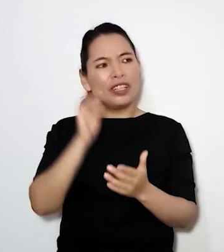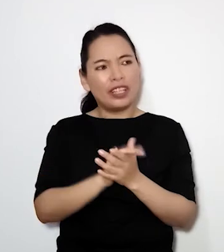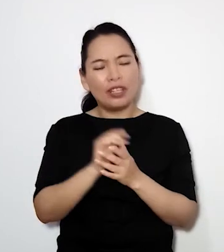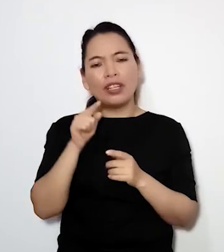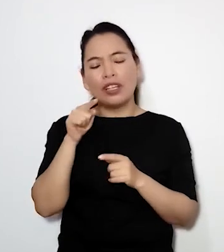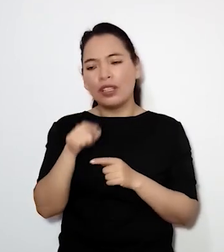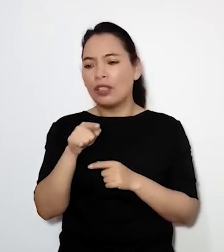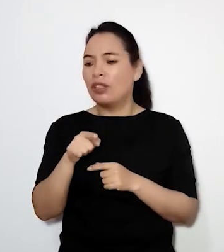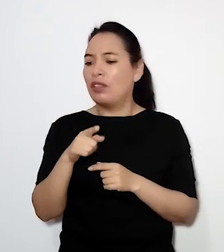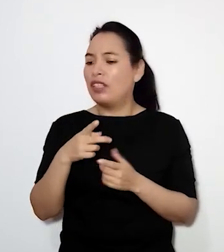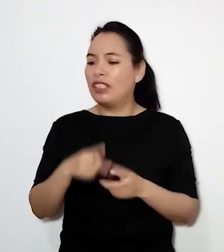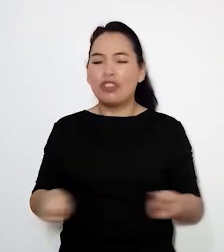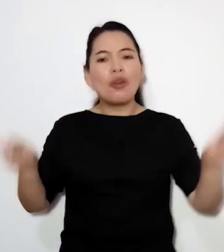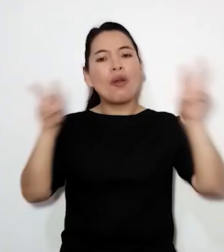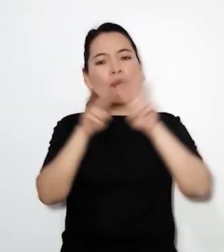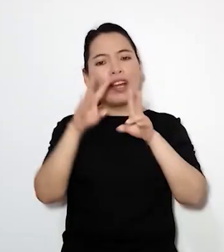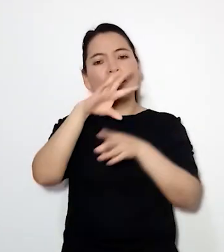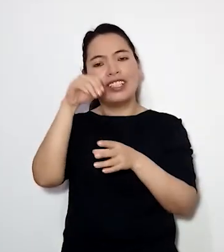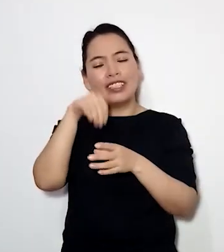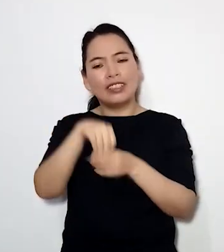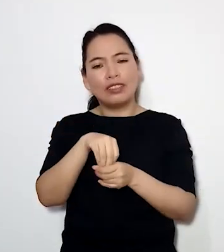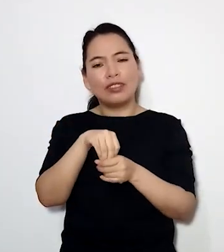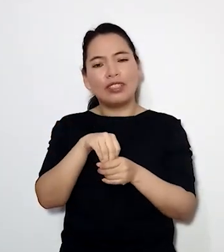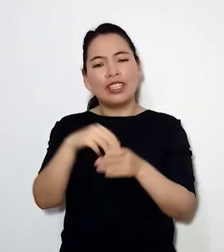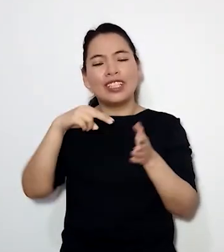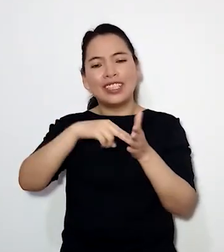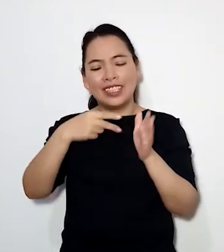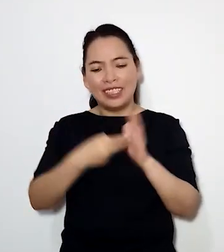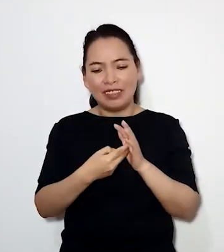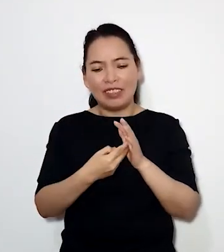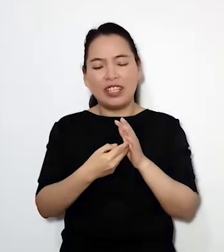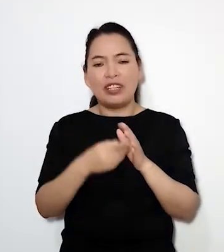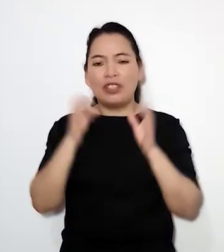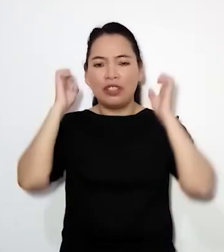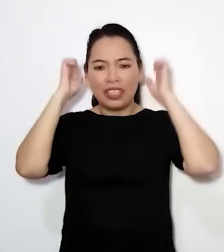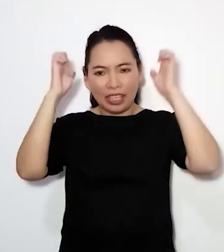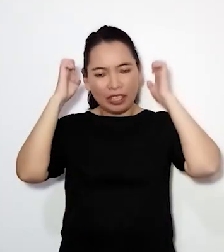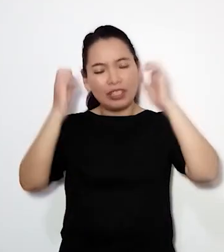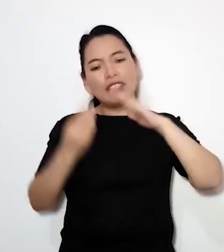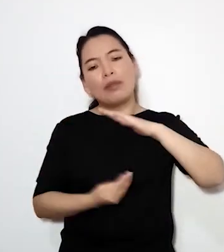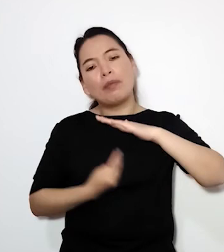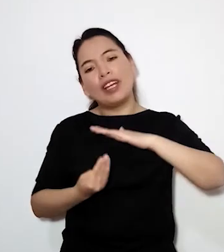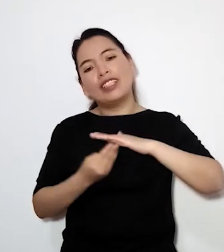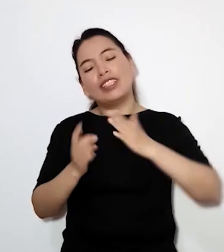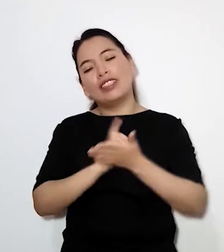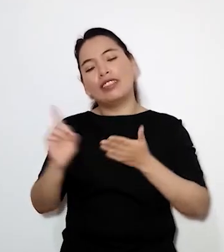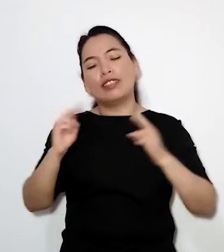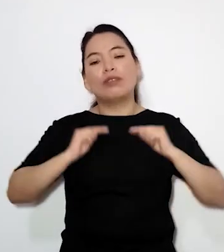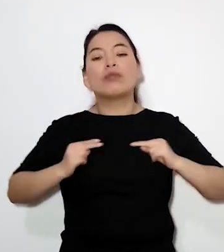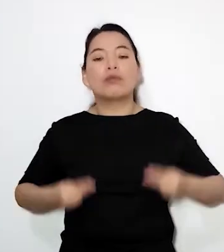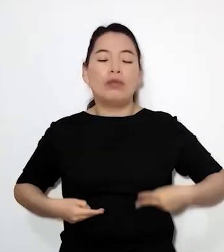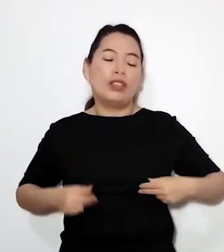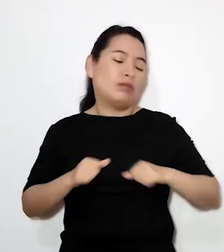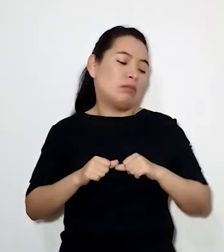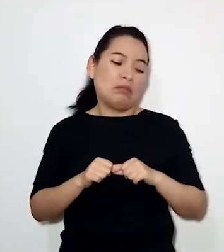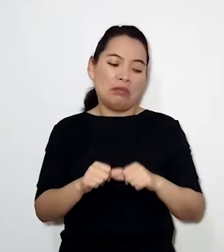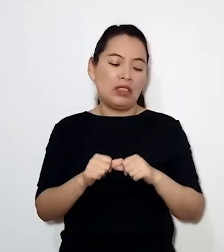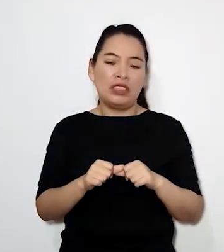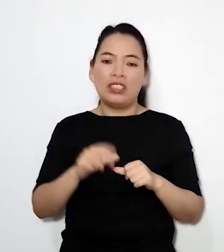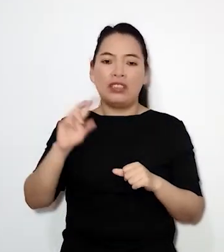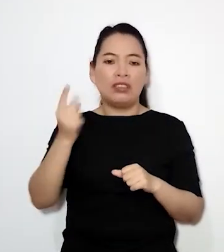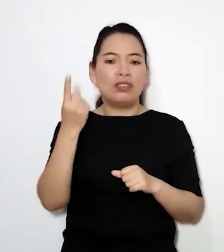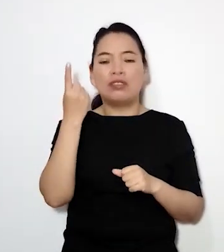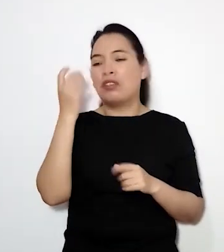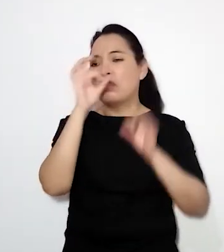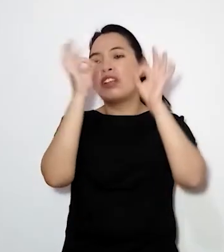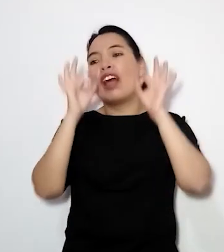inclusión como un componente de una educación basada en los derechos humanos, insistiendo que la inclusión no es una modalidad específica, sino que es